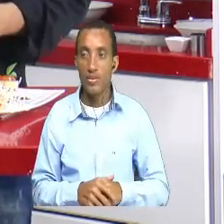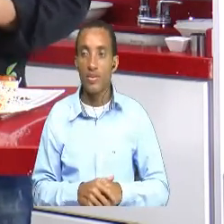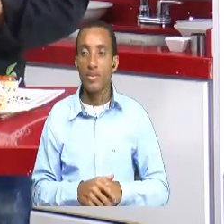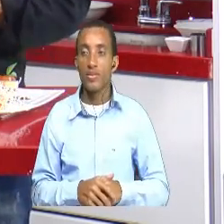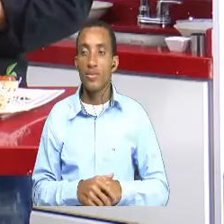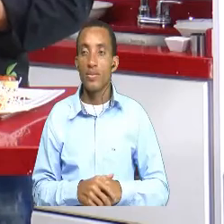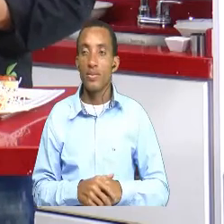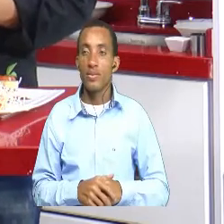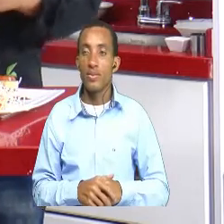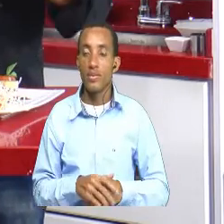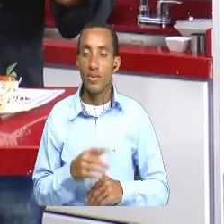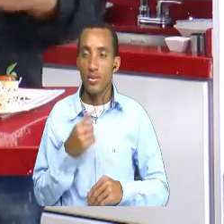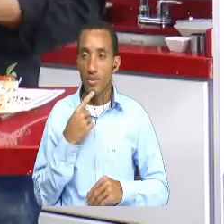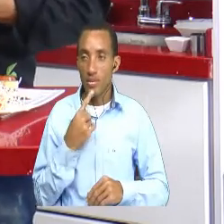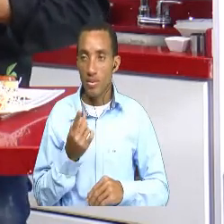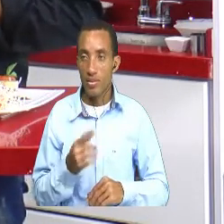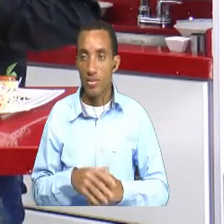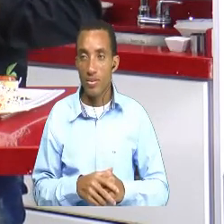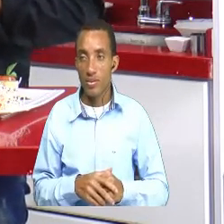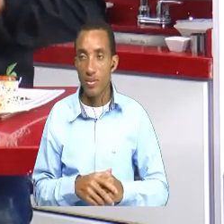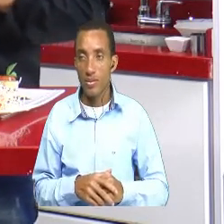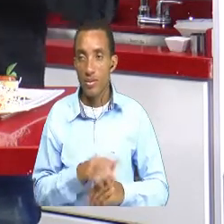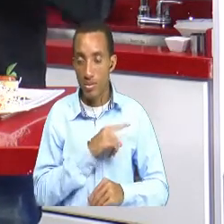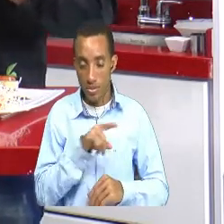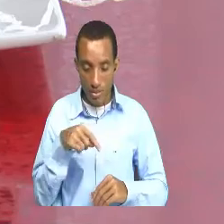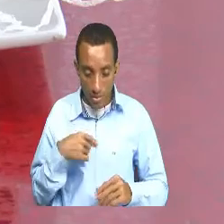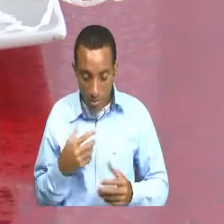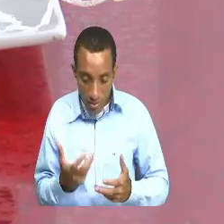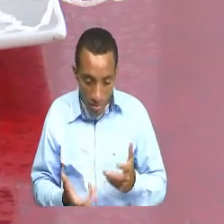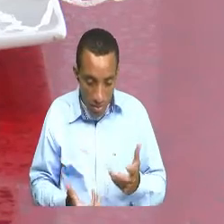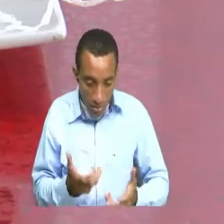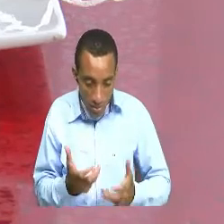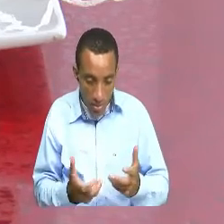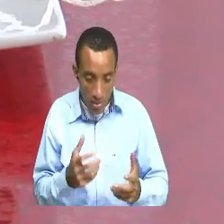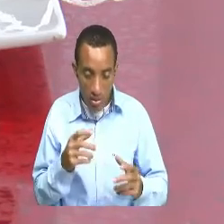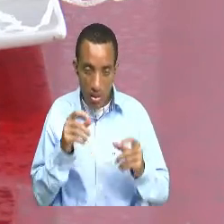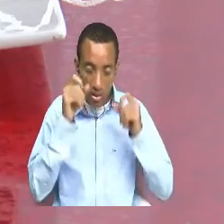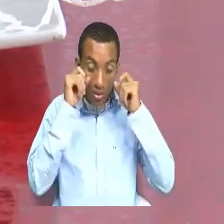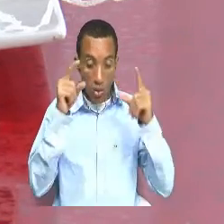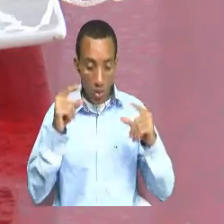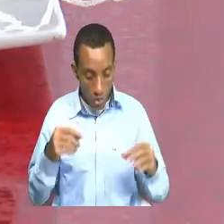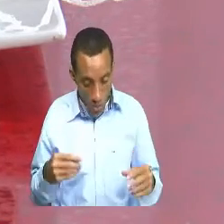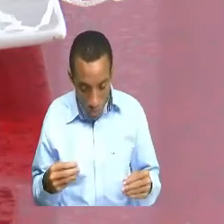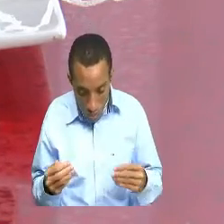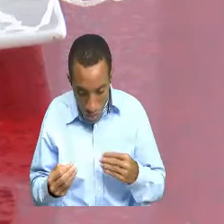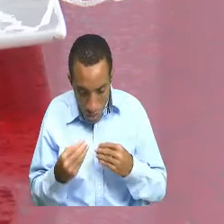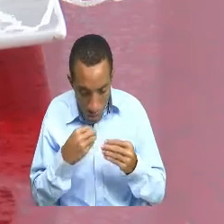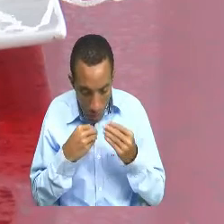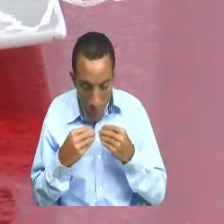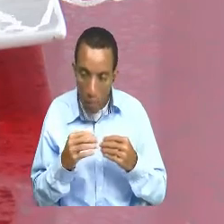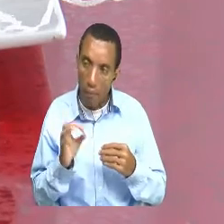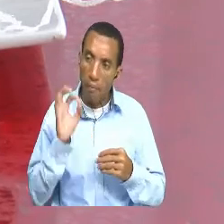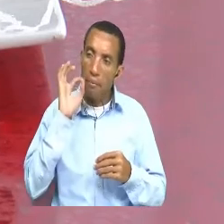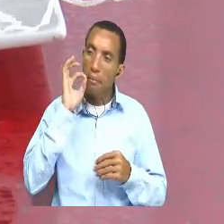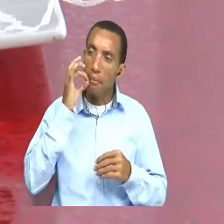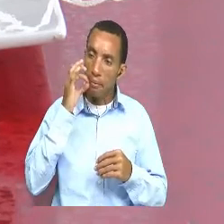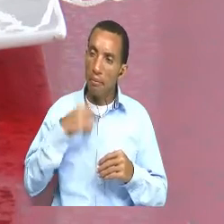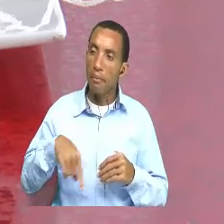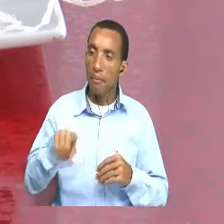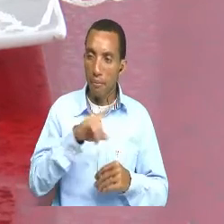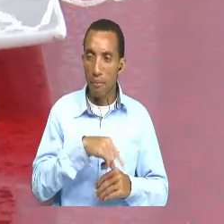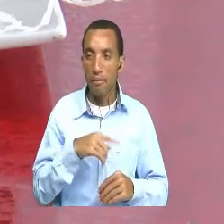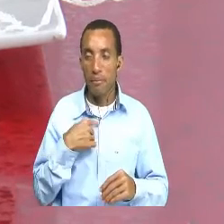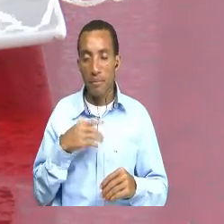roche y pese a la idea de nosotros como como cocinero siempre sorprender a nuestros comensales entonces el comensal siempre está